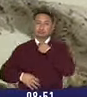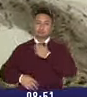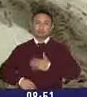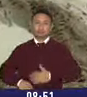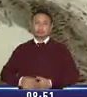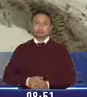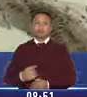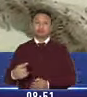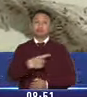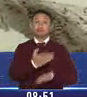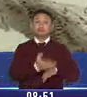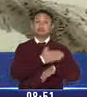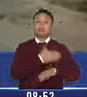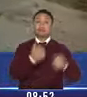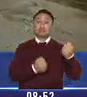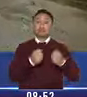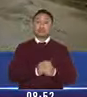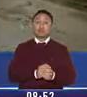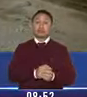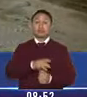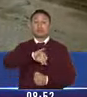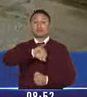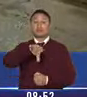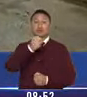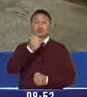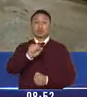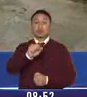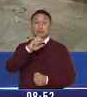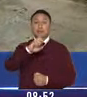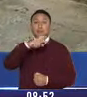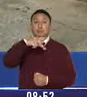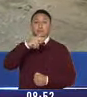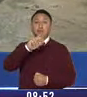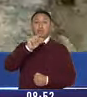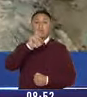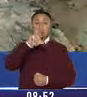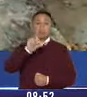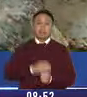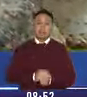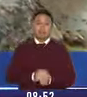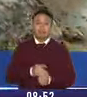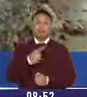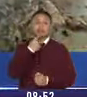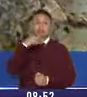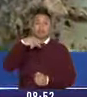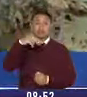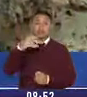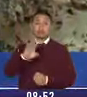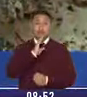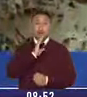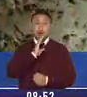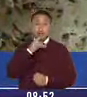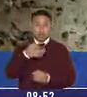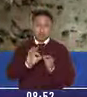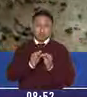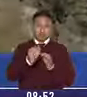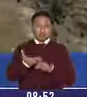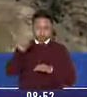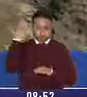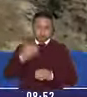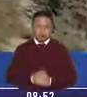Así se encontraba la calle José Peralta. Los vecinos denunciaron en nuestro noticiero que una fuga de agua había sido reparada hace